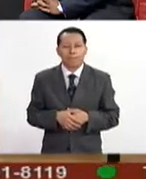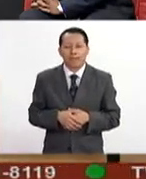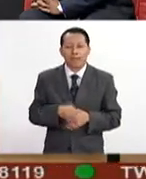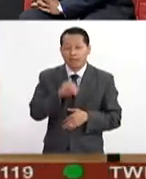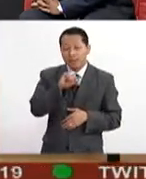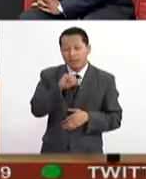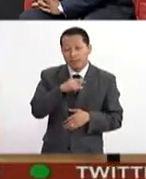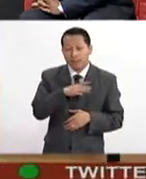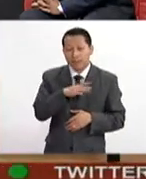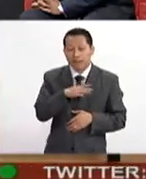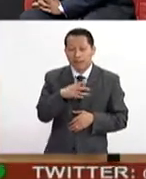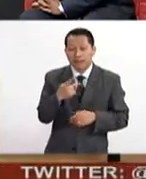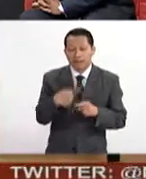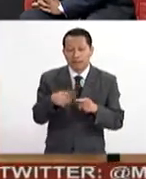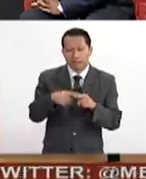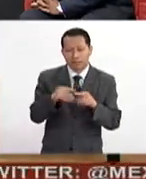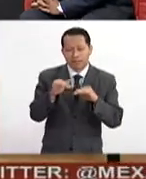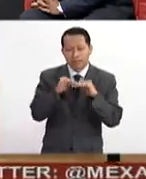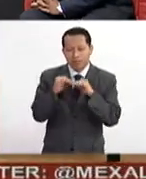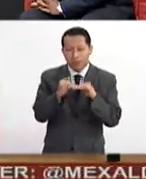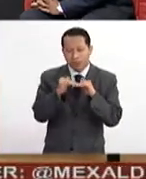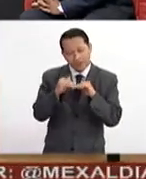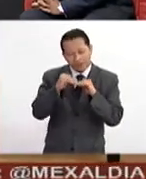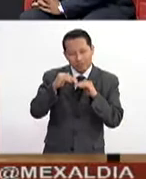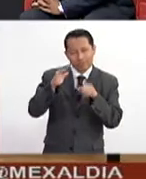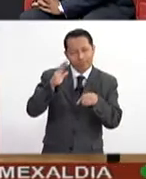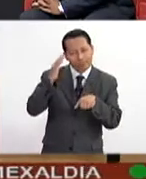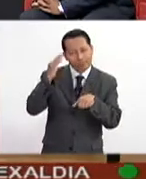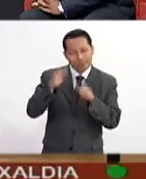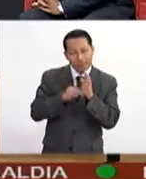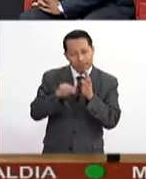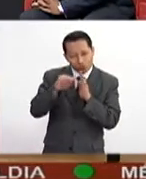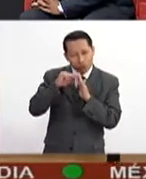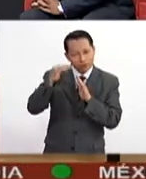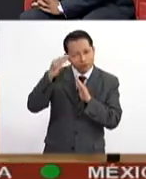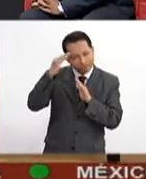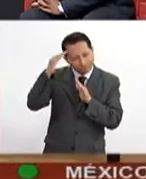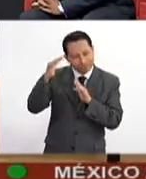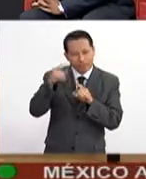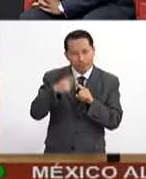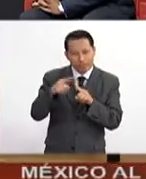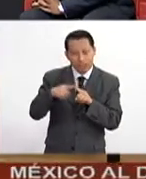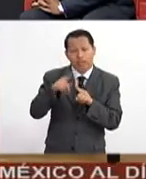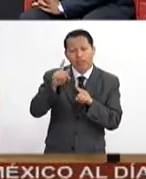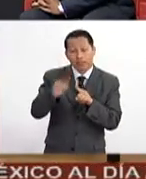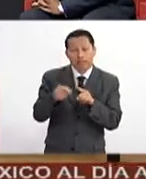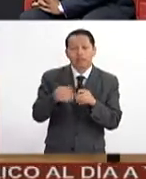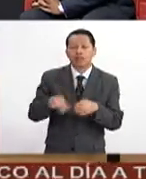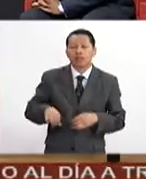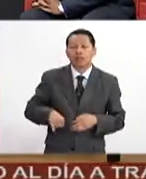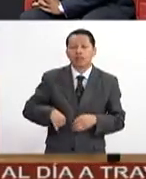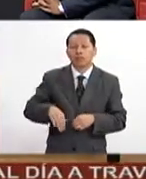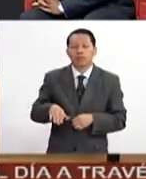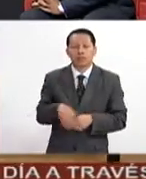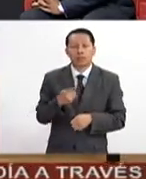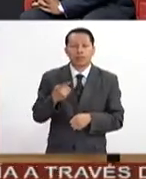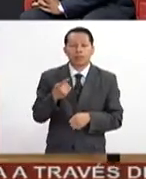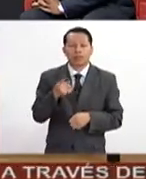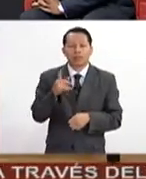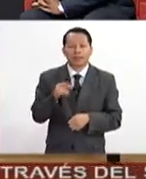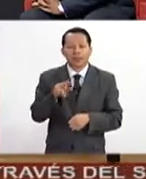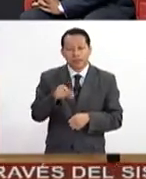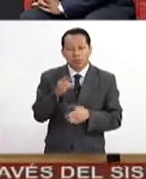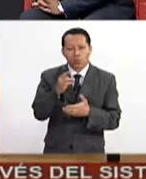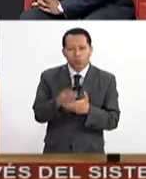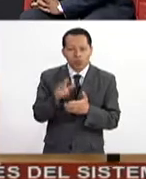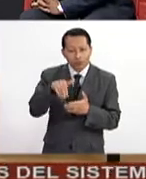de democracias maduras, contemporáneas. Aquí lo que es interesante es que no es solo la volatilidad